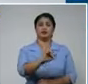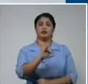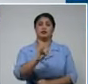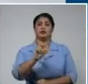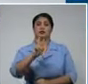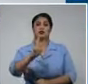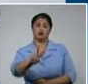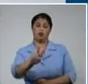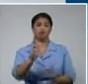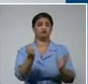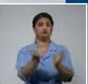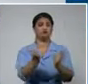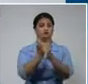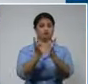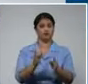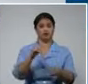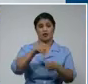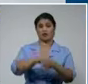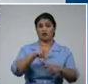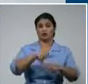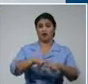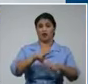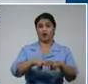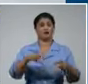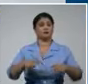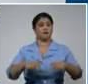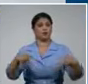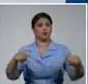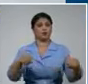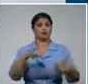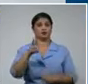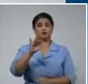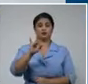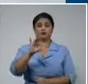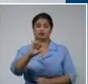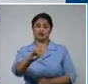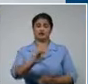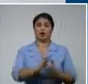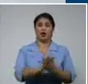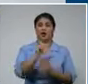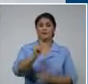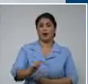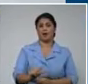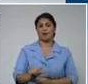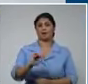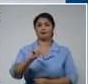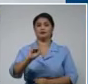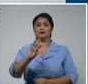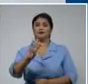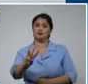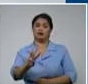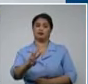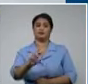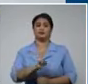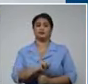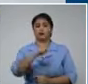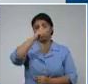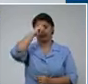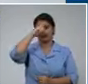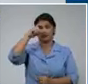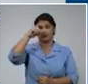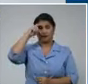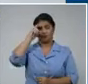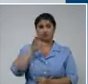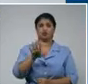Habana, 370, el mayor número, Mayabeque con 63 y Santi Espíritu con